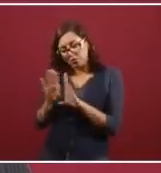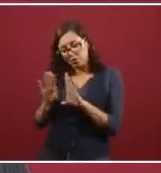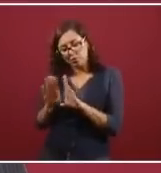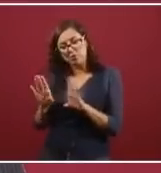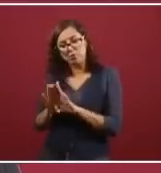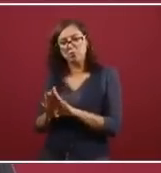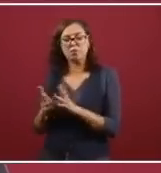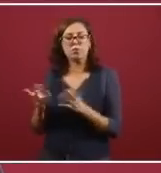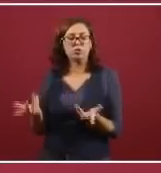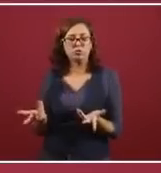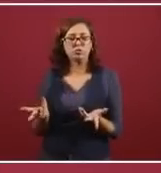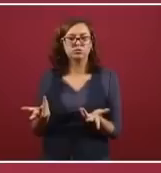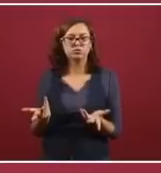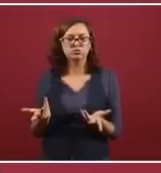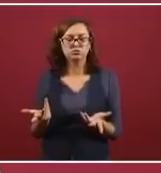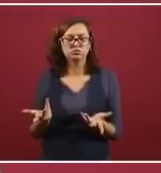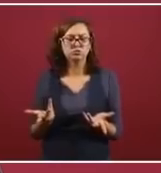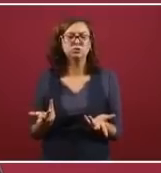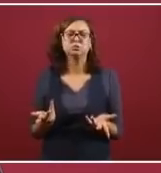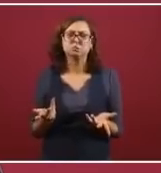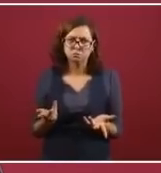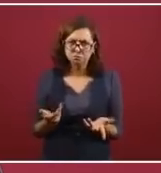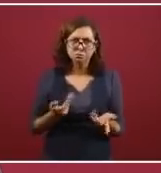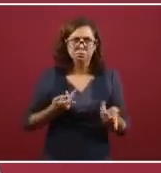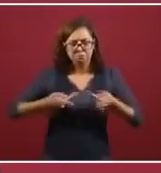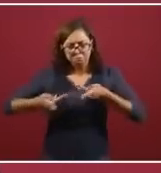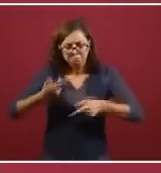no descartar esa posibilidad